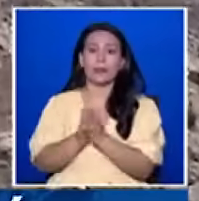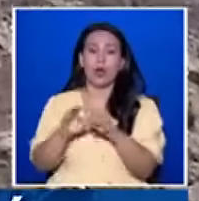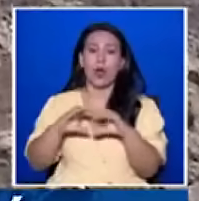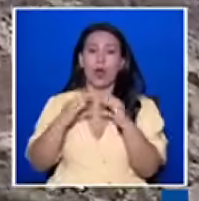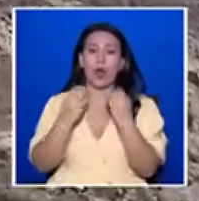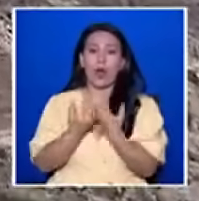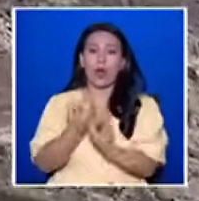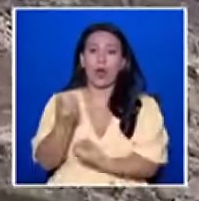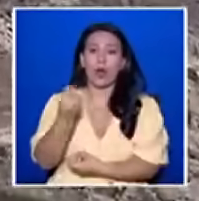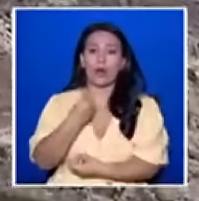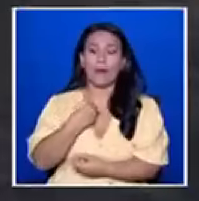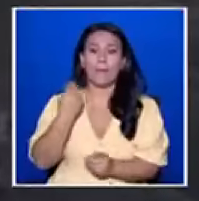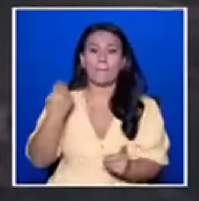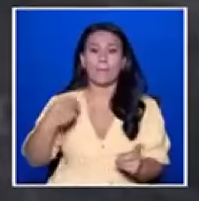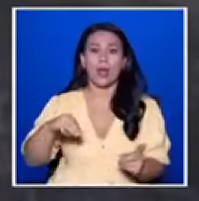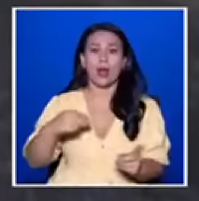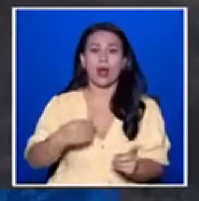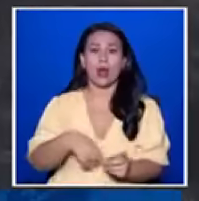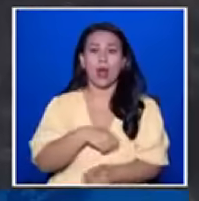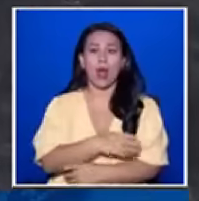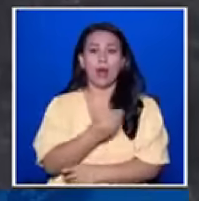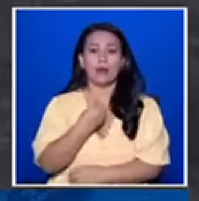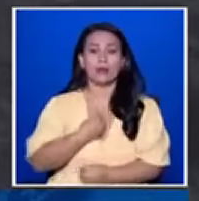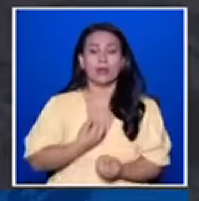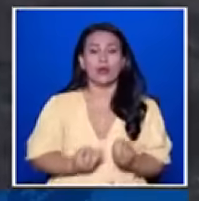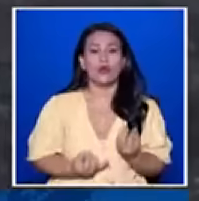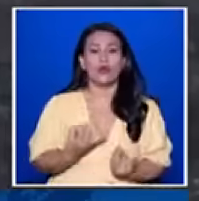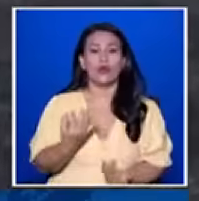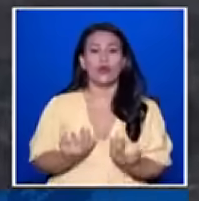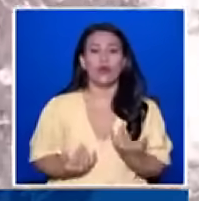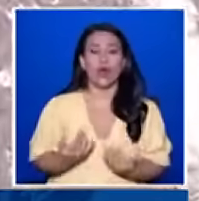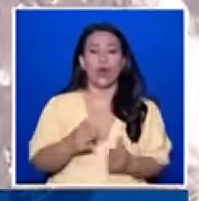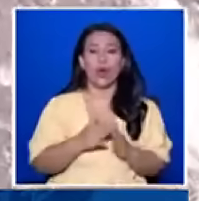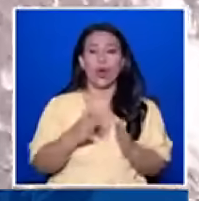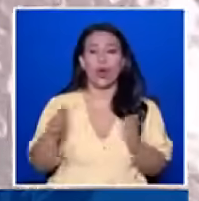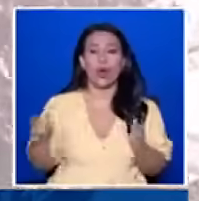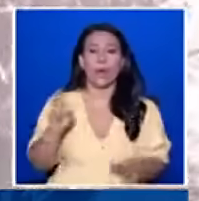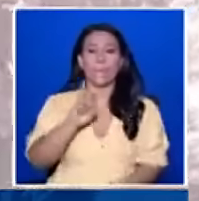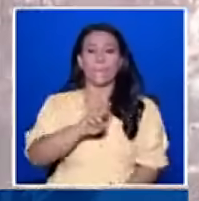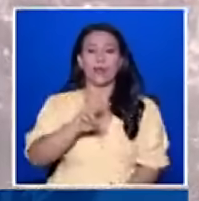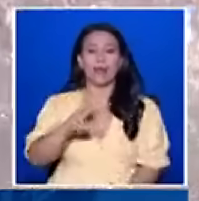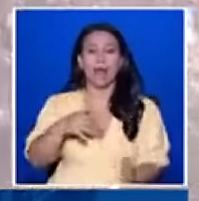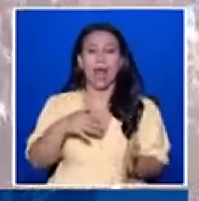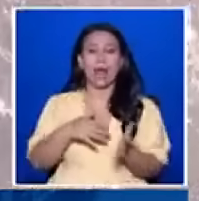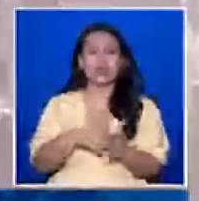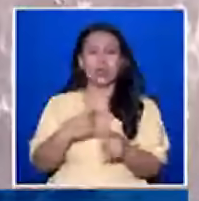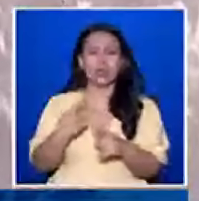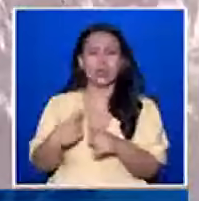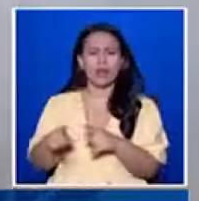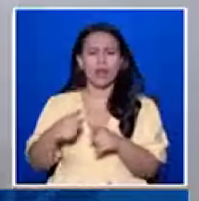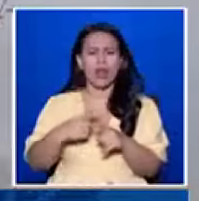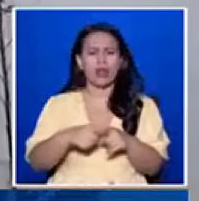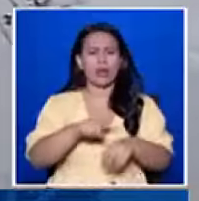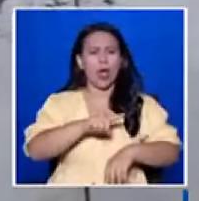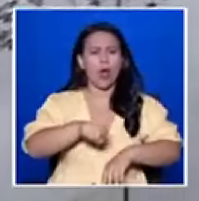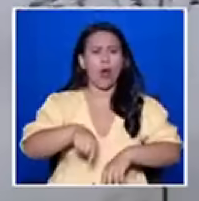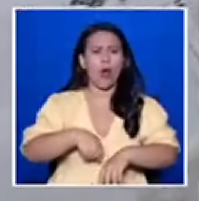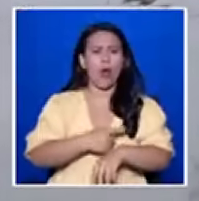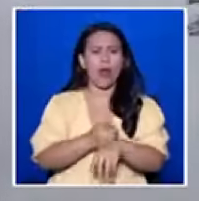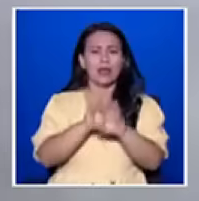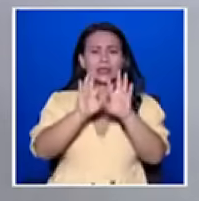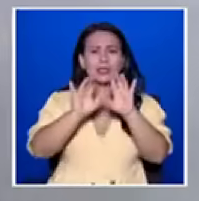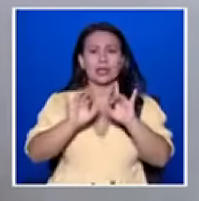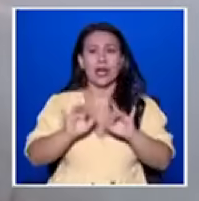ya que solo este miércoles se registraron incendios simultáneos, 22 incidentes en distintas horas. La Secretaría